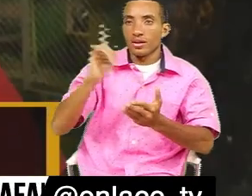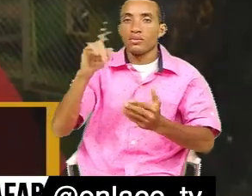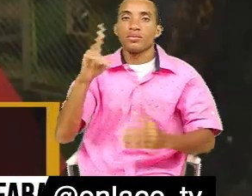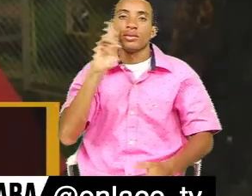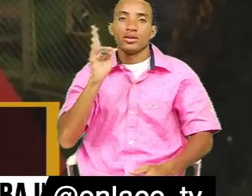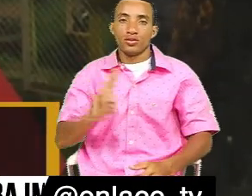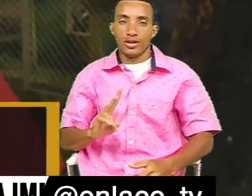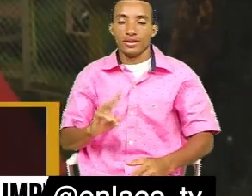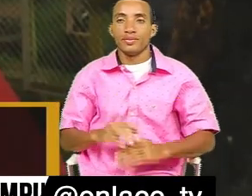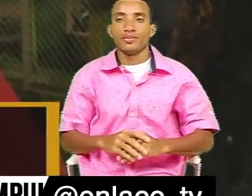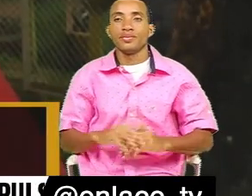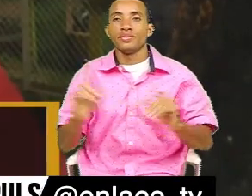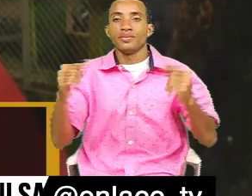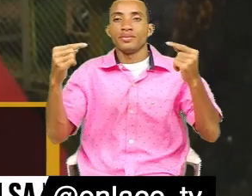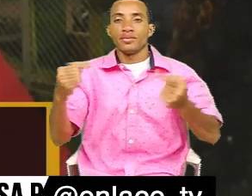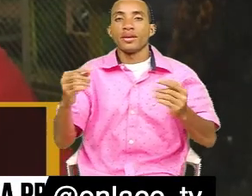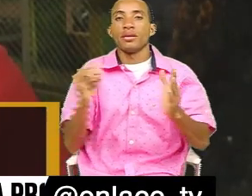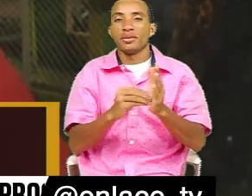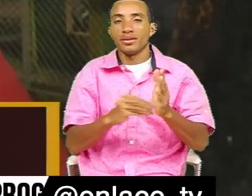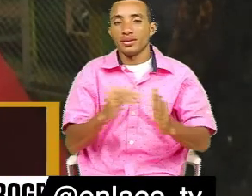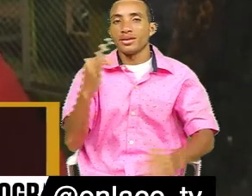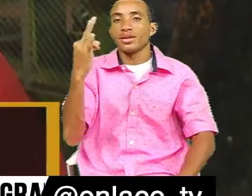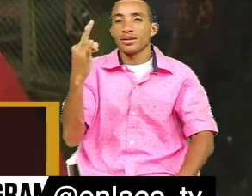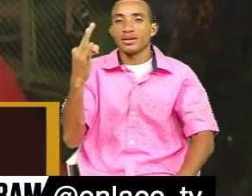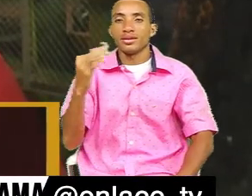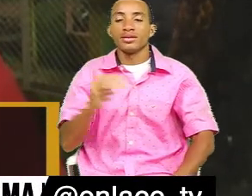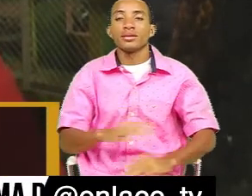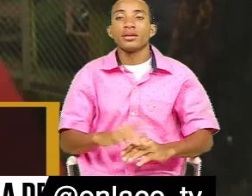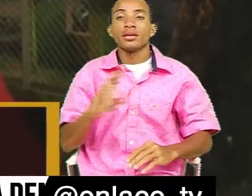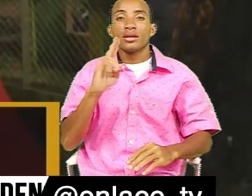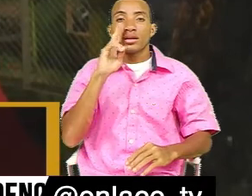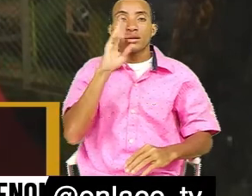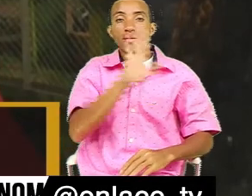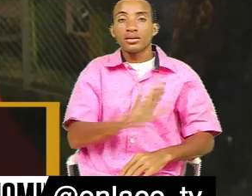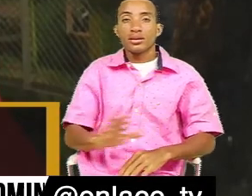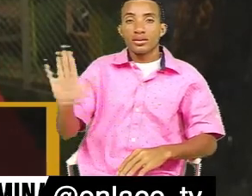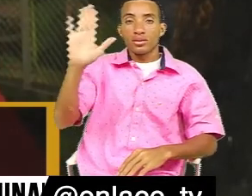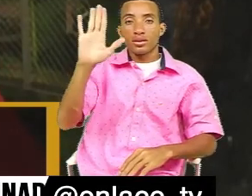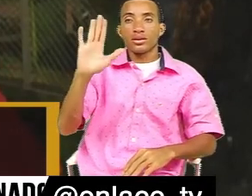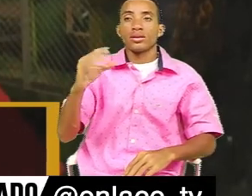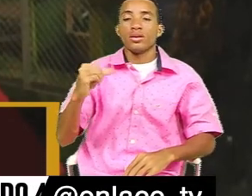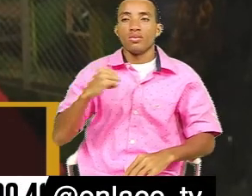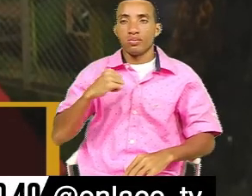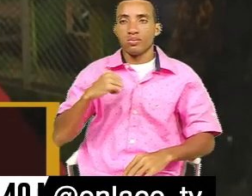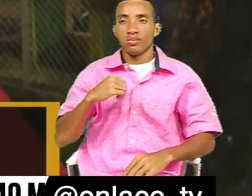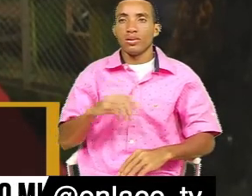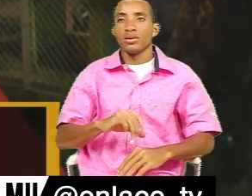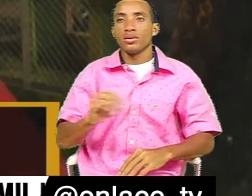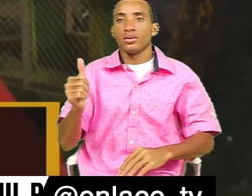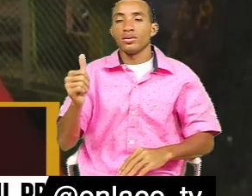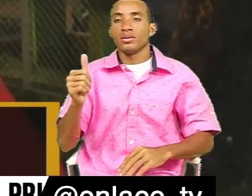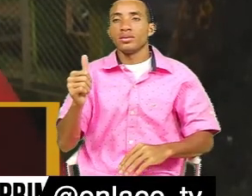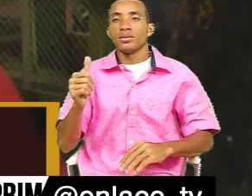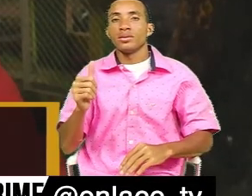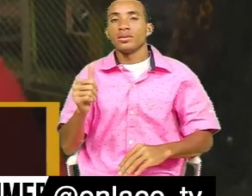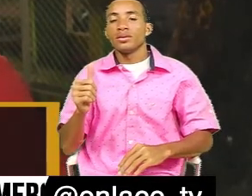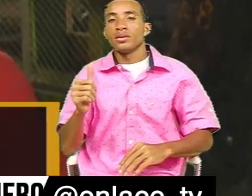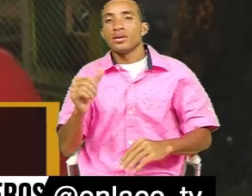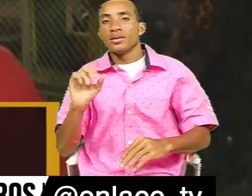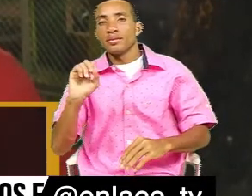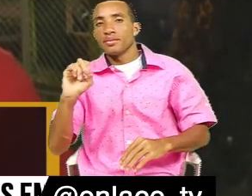tercer torneo de voleibol invitacional y es a nivel nacional, y ya tenemos un nombre de binacional porque